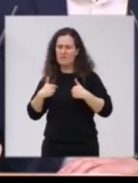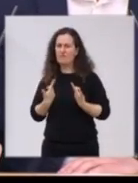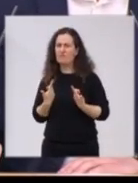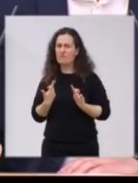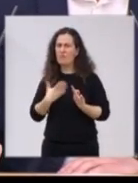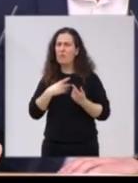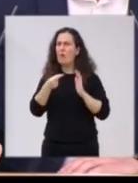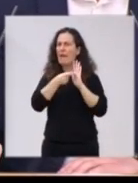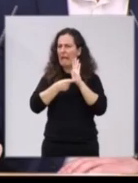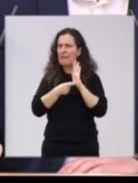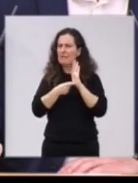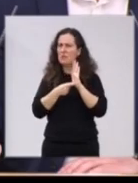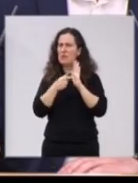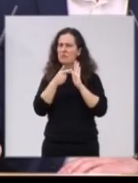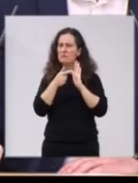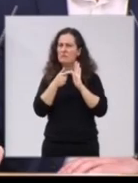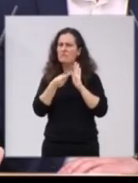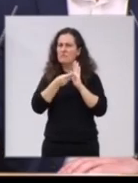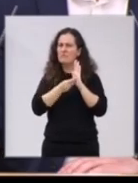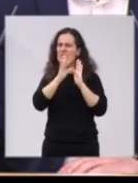los requisitos necesarios para tal